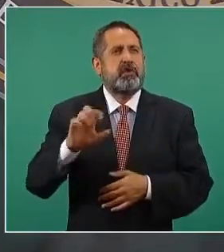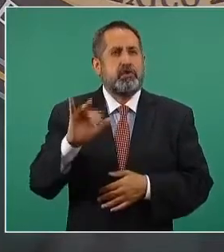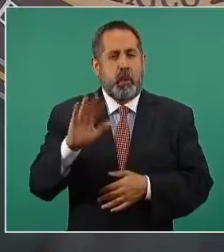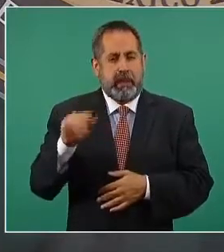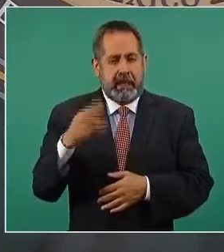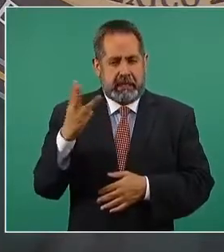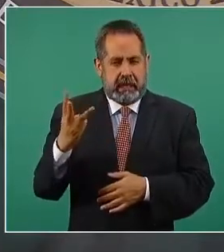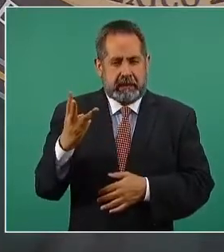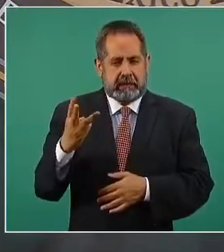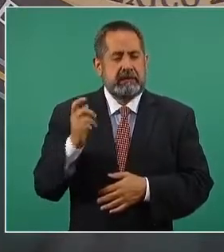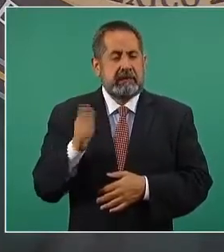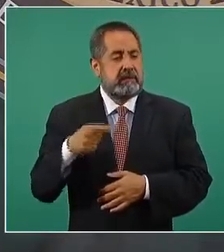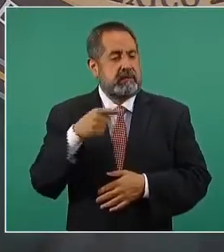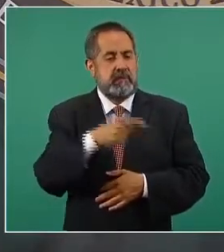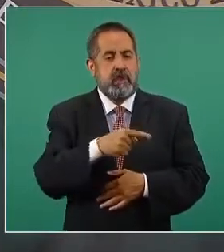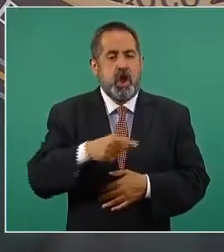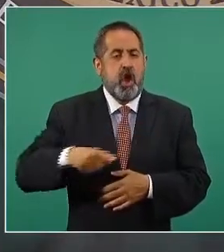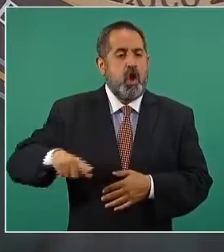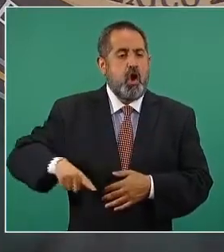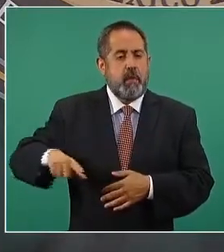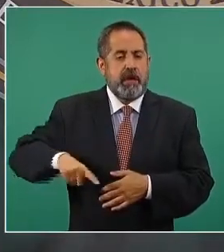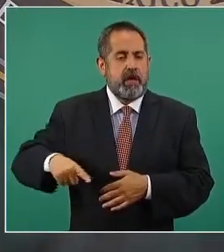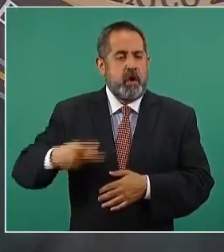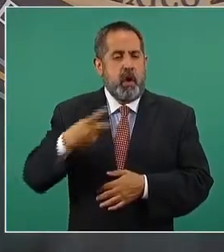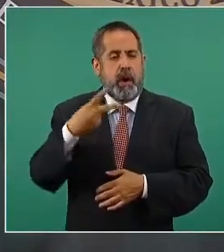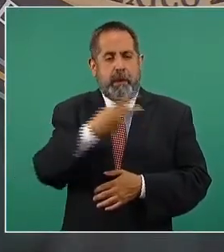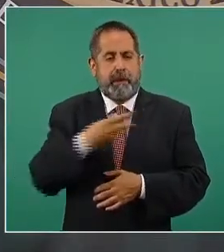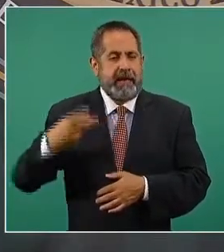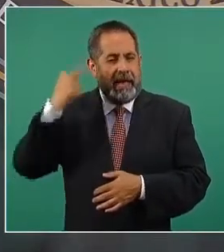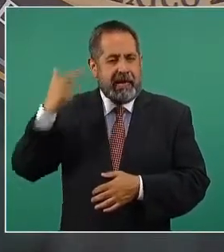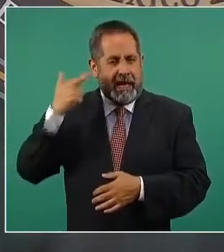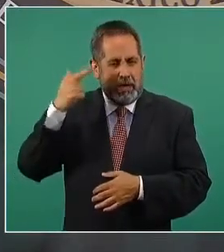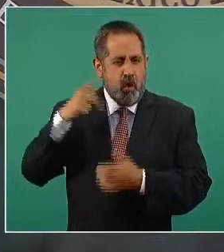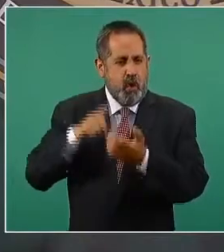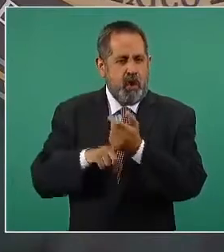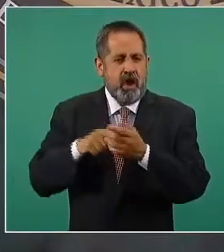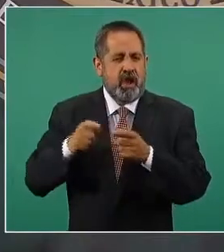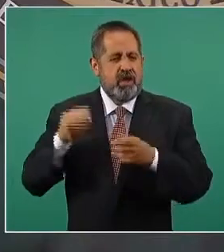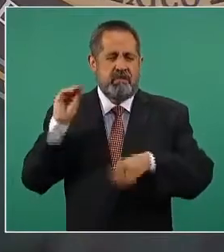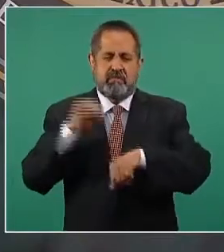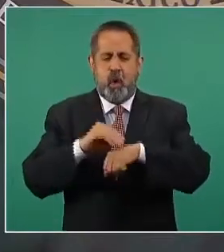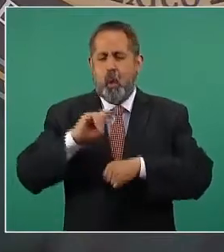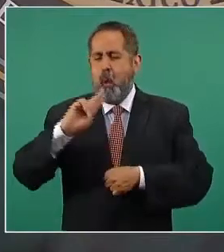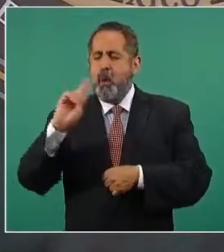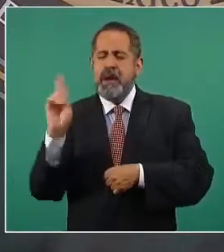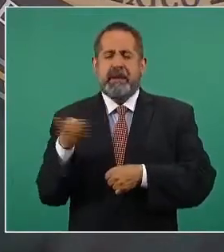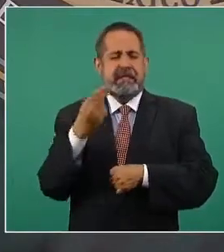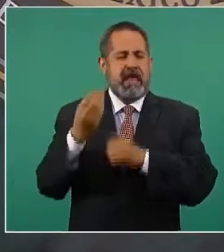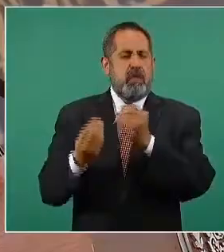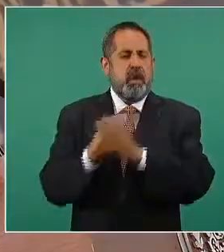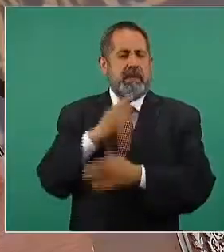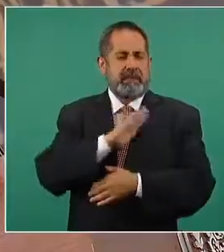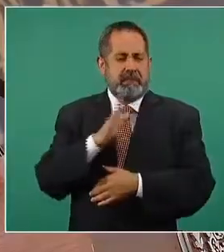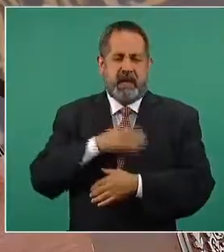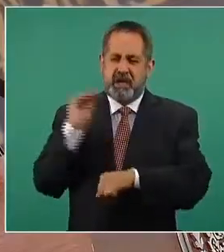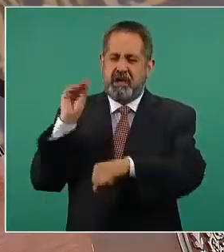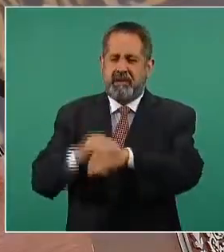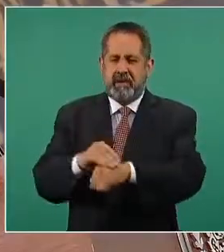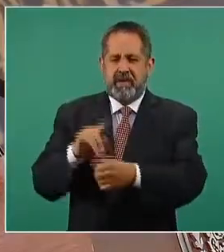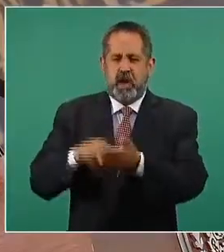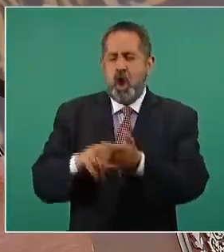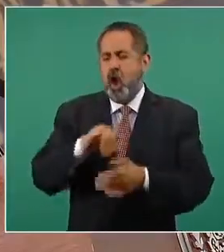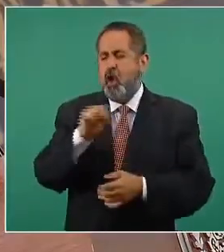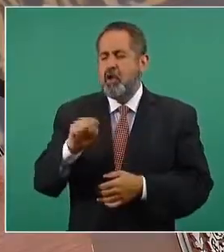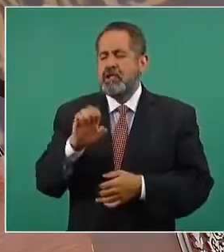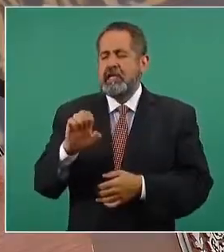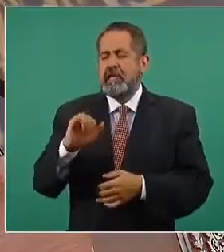1553, el gobierno virreinal creó la Universidad de la Nueva España. Don José